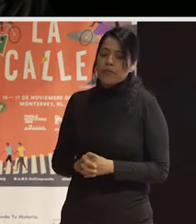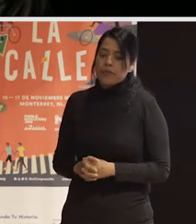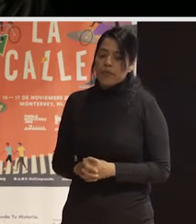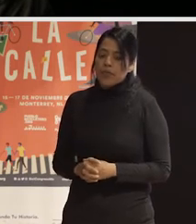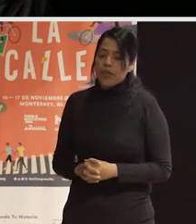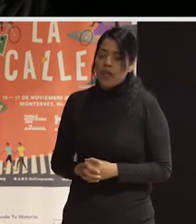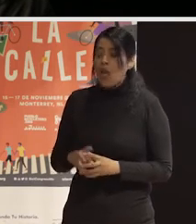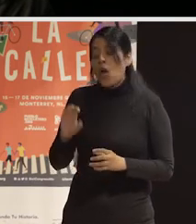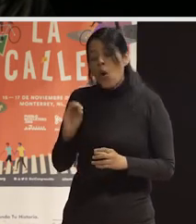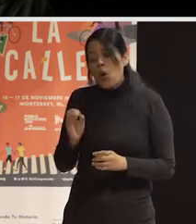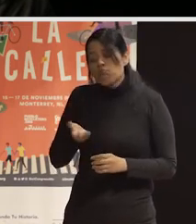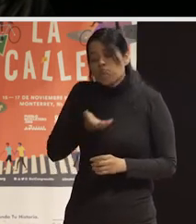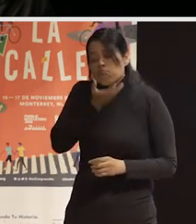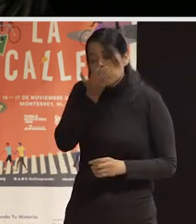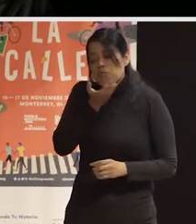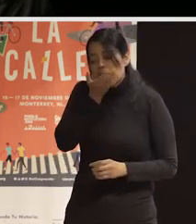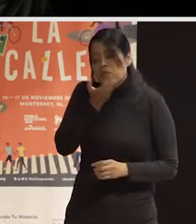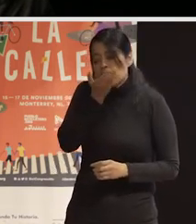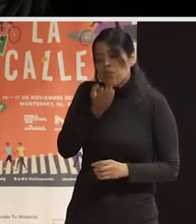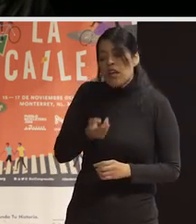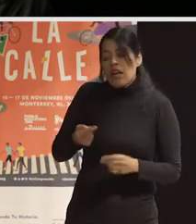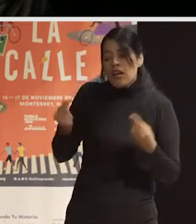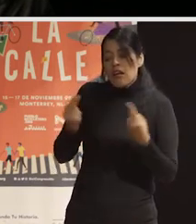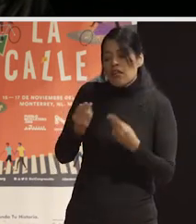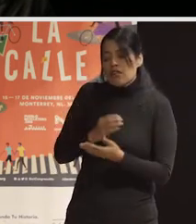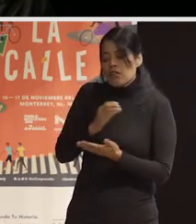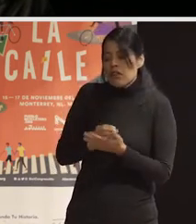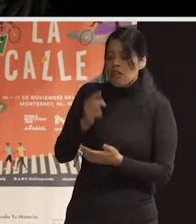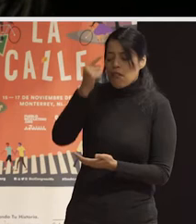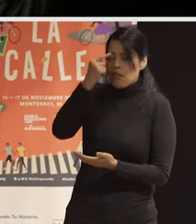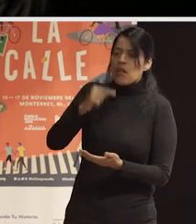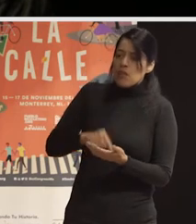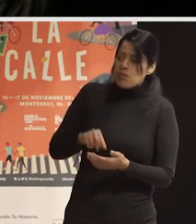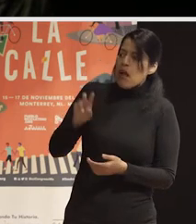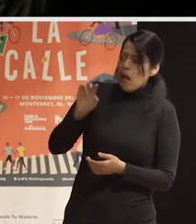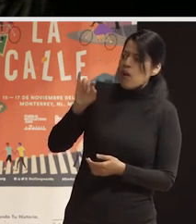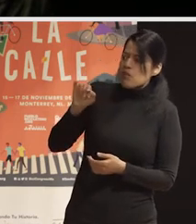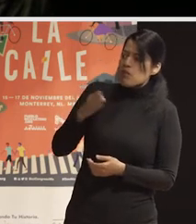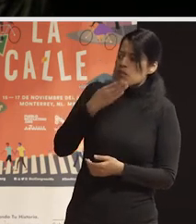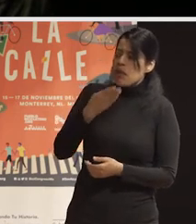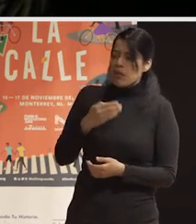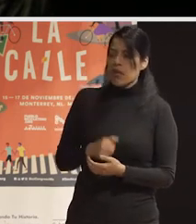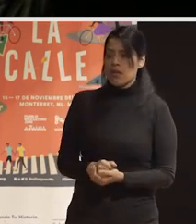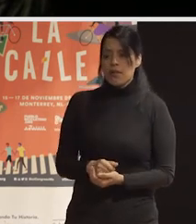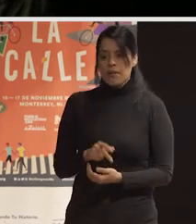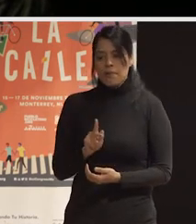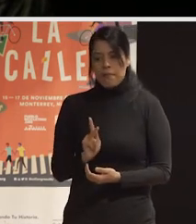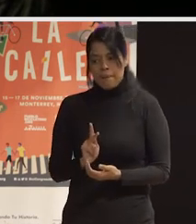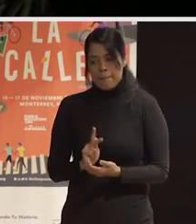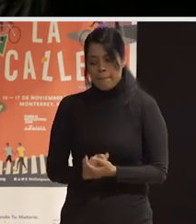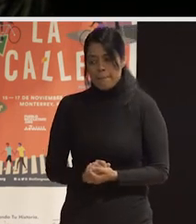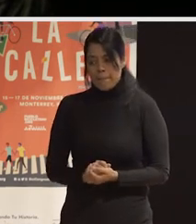o se van adaptando a la ciudad y creemos que eso es lo justo que lleguen a adaptarse sin embargo